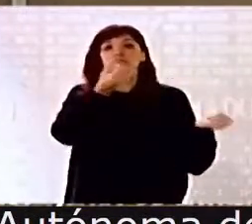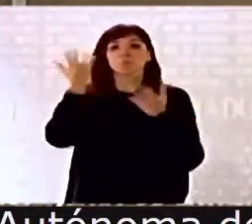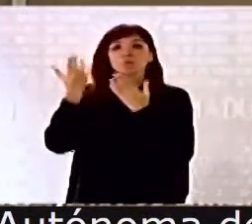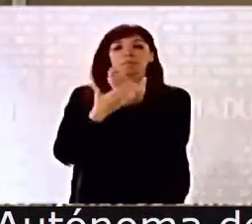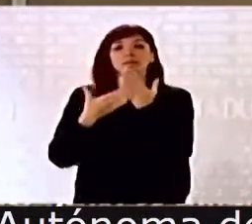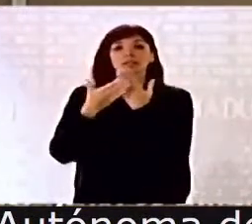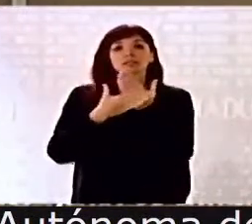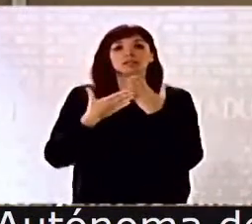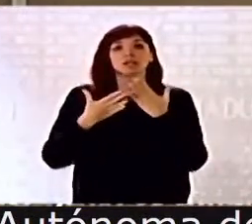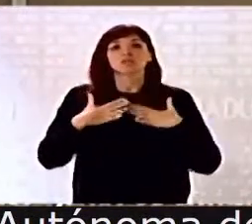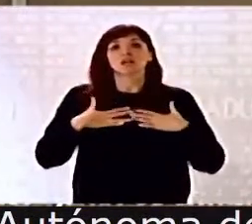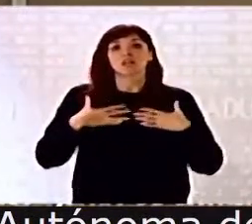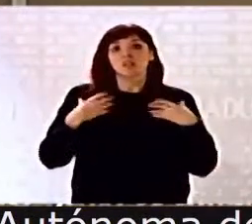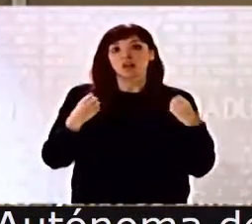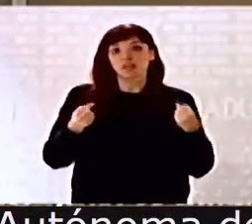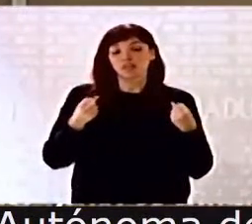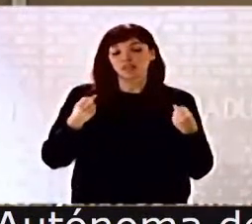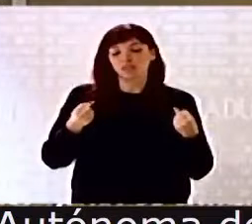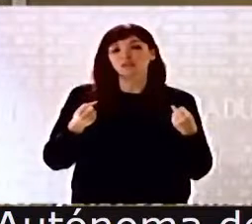Ministerio de Sanidad